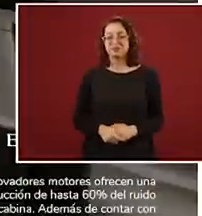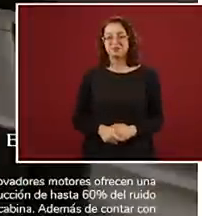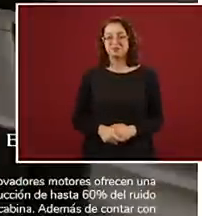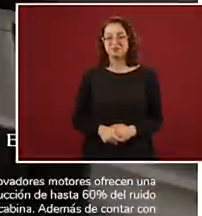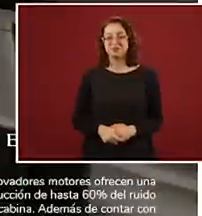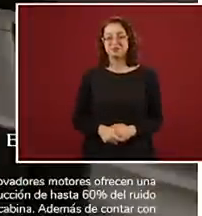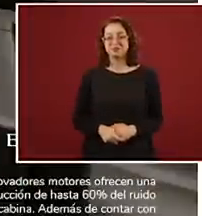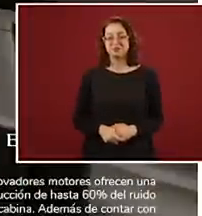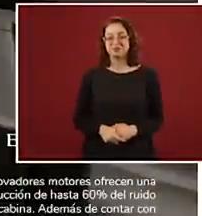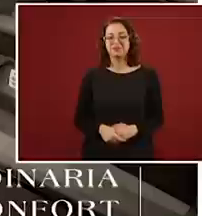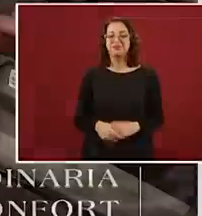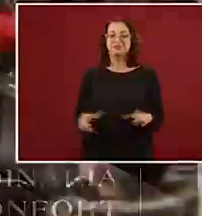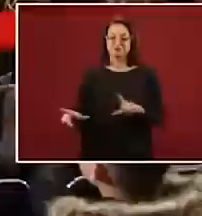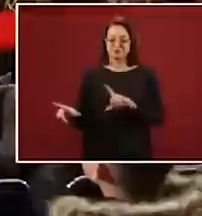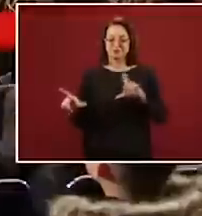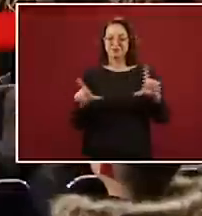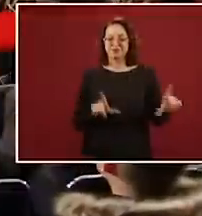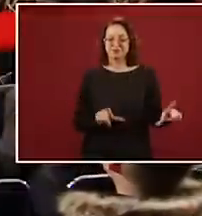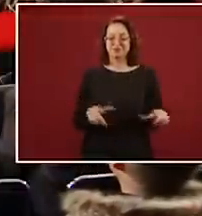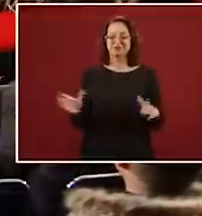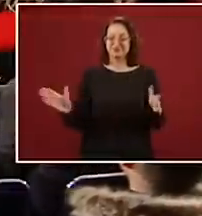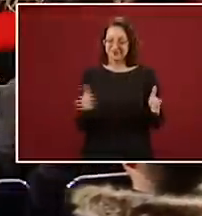Sí, a ver, regresa.